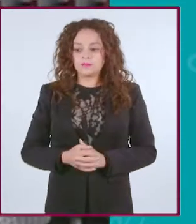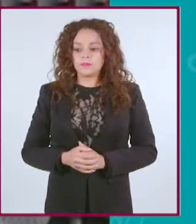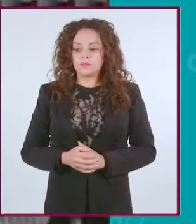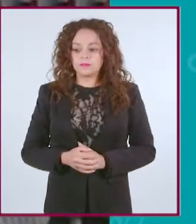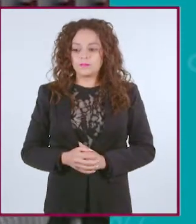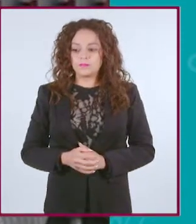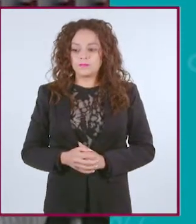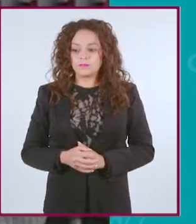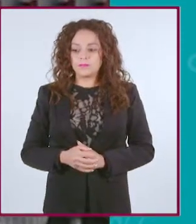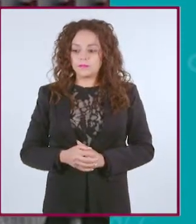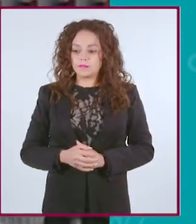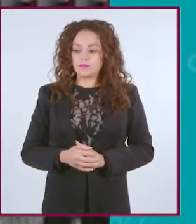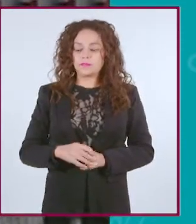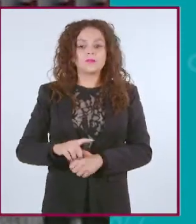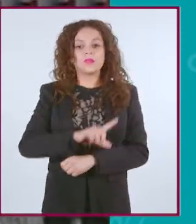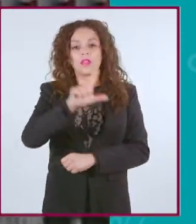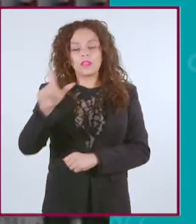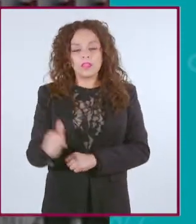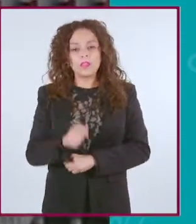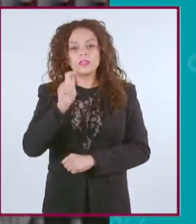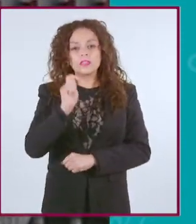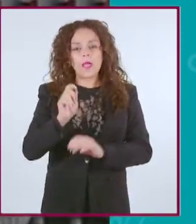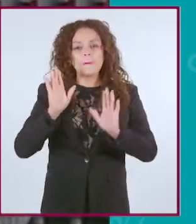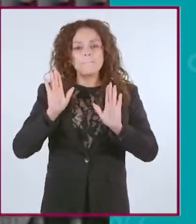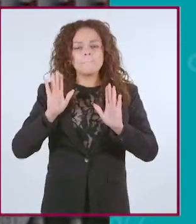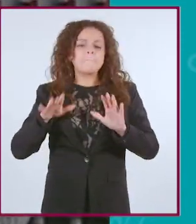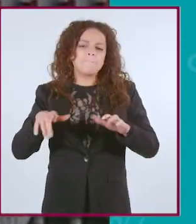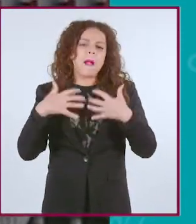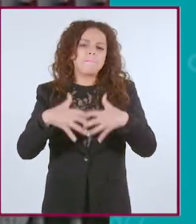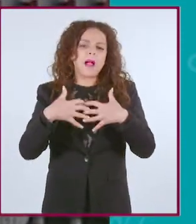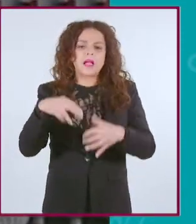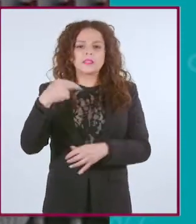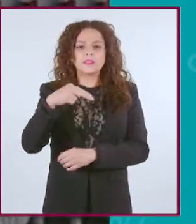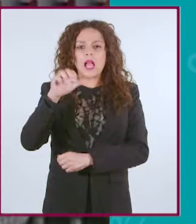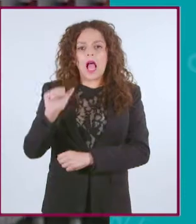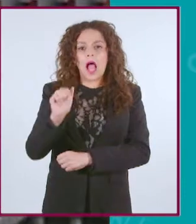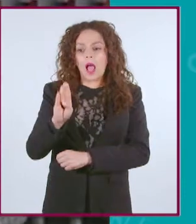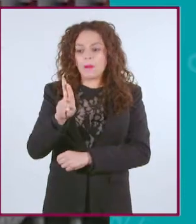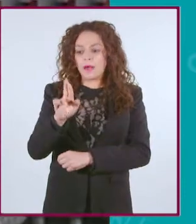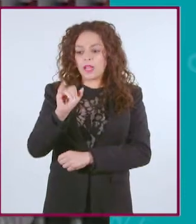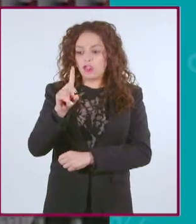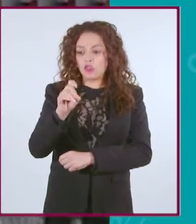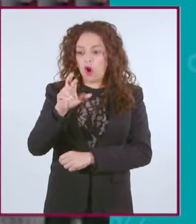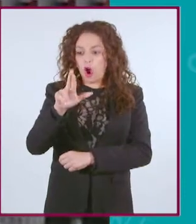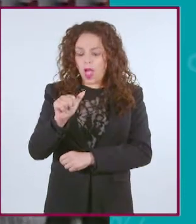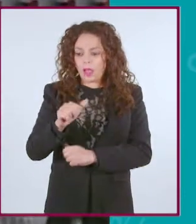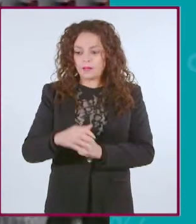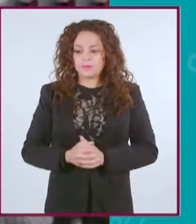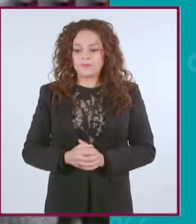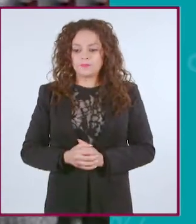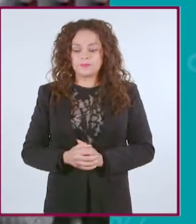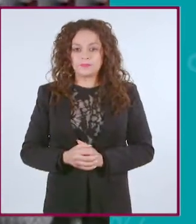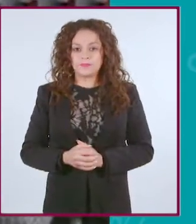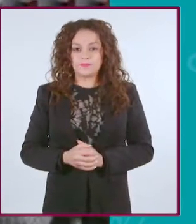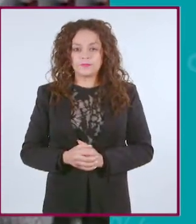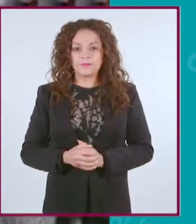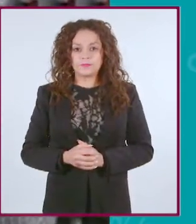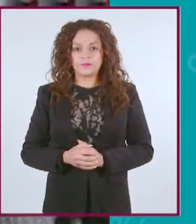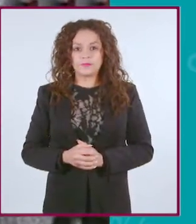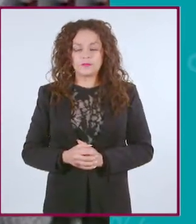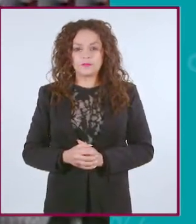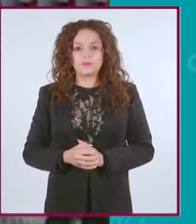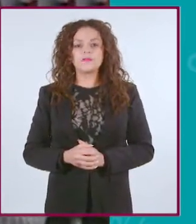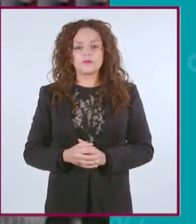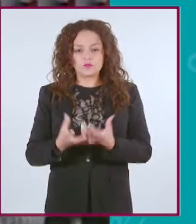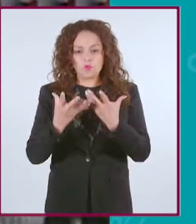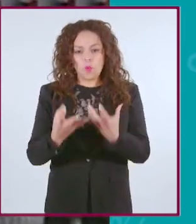y pasa por una máquina que se llama abridora. Esta máquina, por medio de unas astrías, absorbe